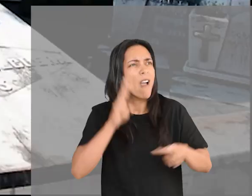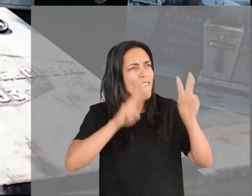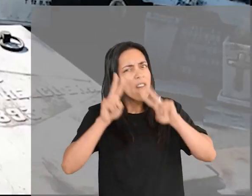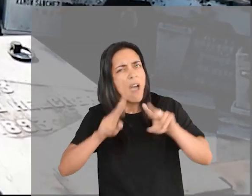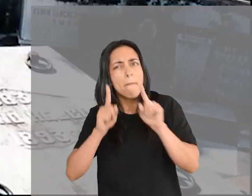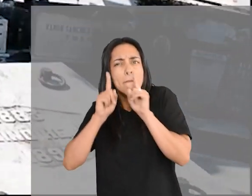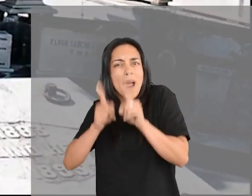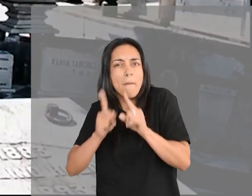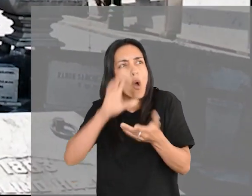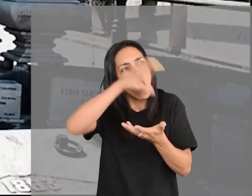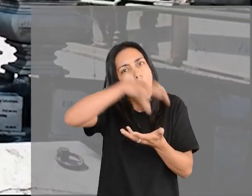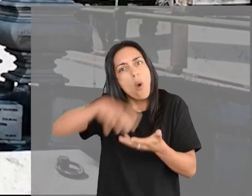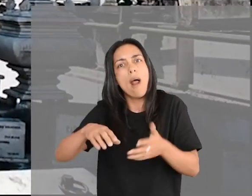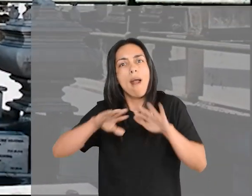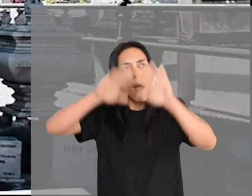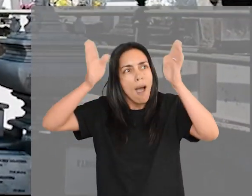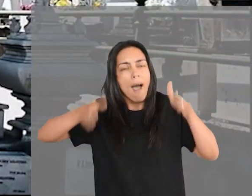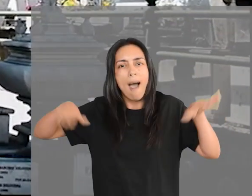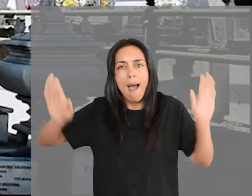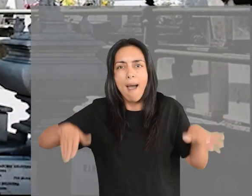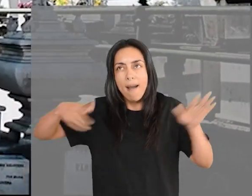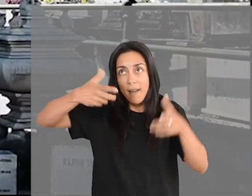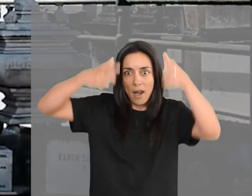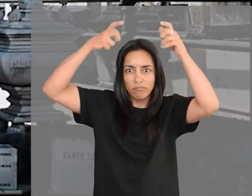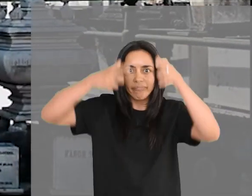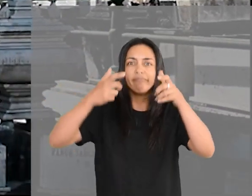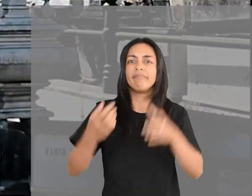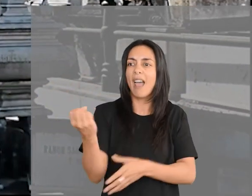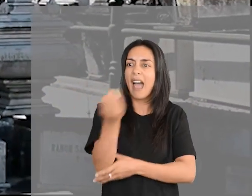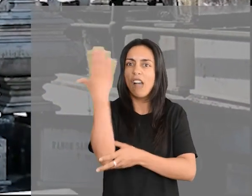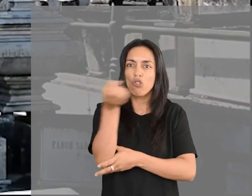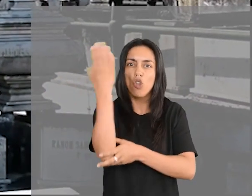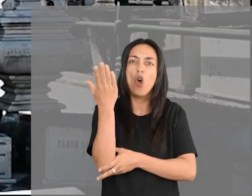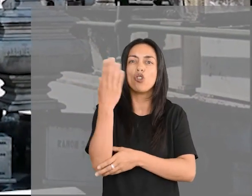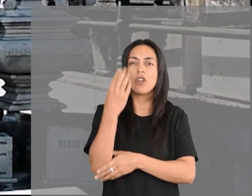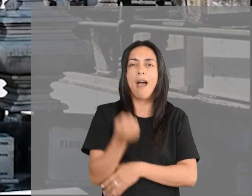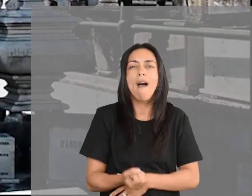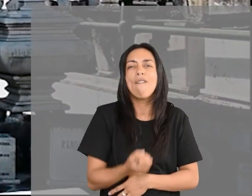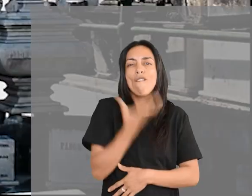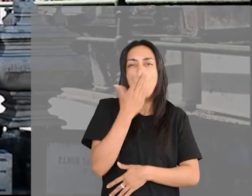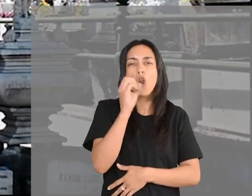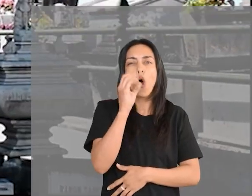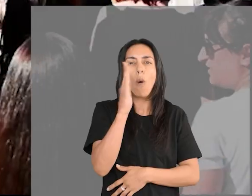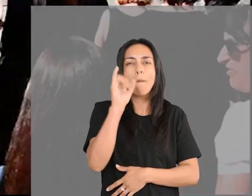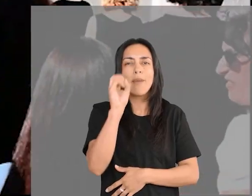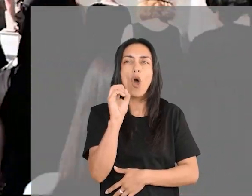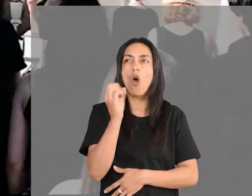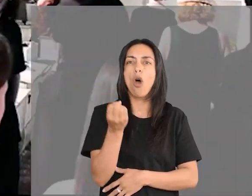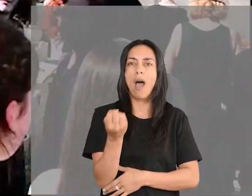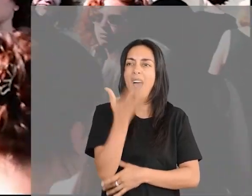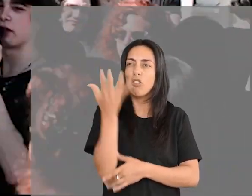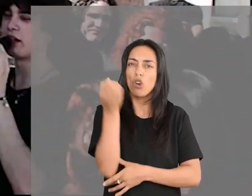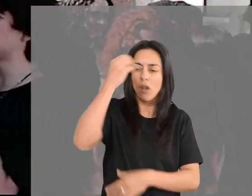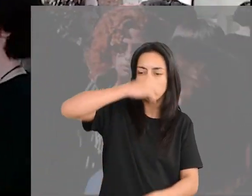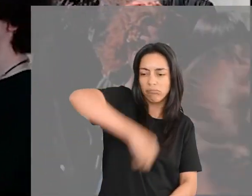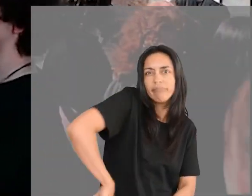opio allá, las antorchas dadas vuelta, también son detalles que se aprecian en varios lugares. Cuando se separaron las iglesias